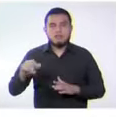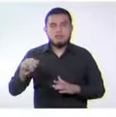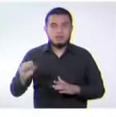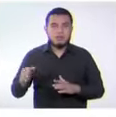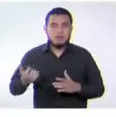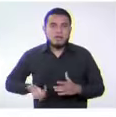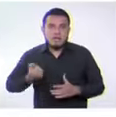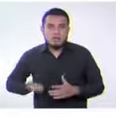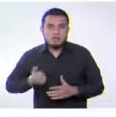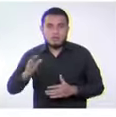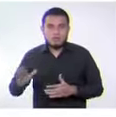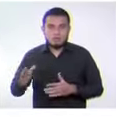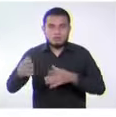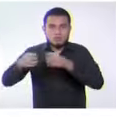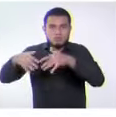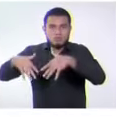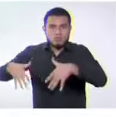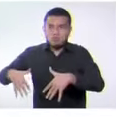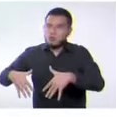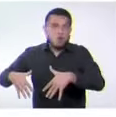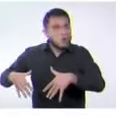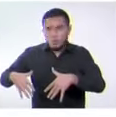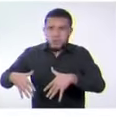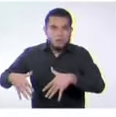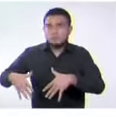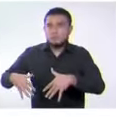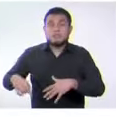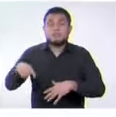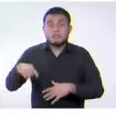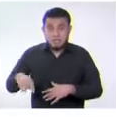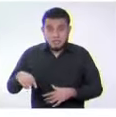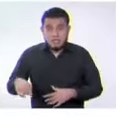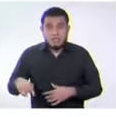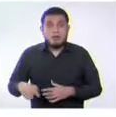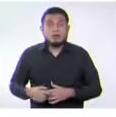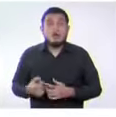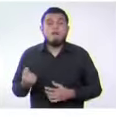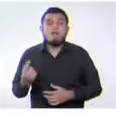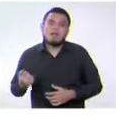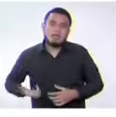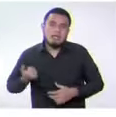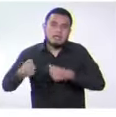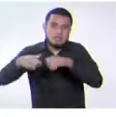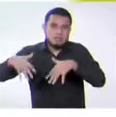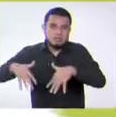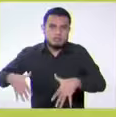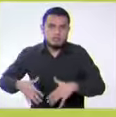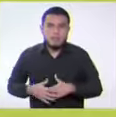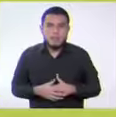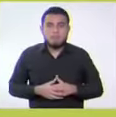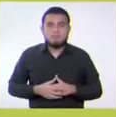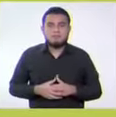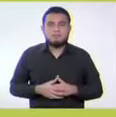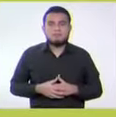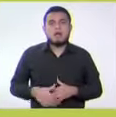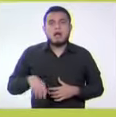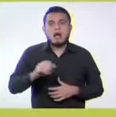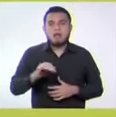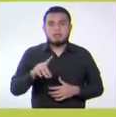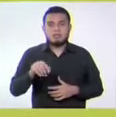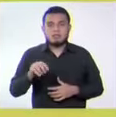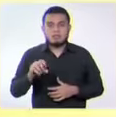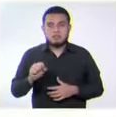estructura, mientras que los no saponificables se caracterizan por la ausencia de ellos. Los ácidos grasos son